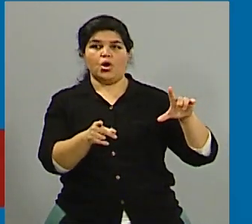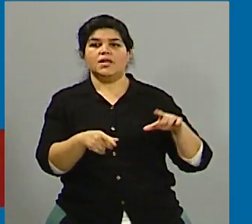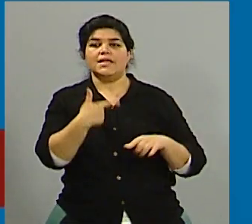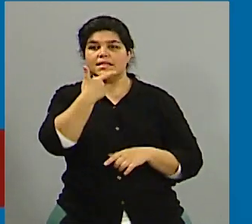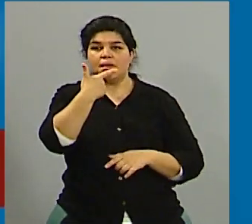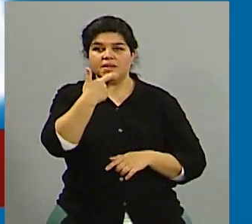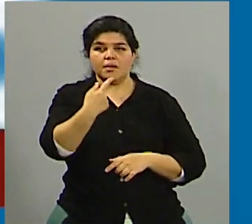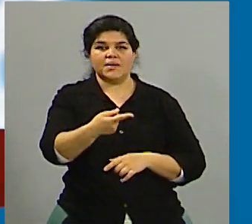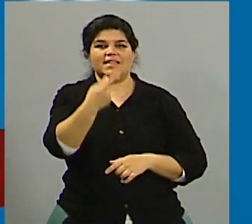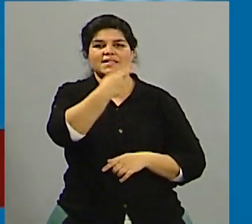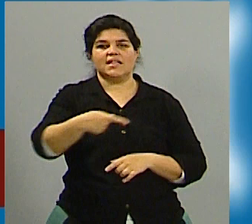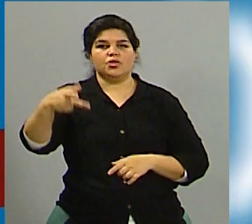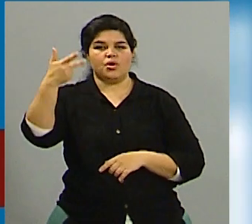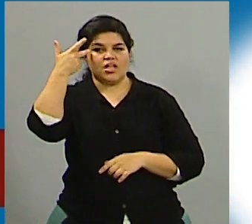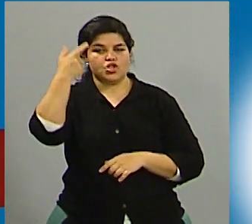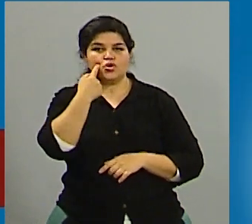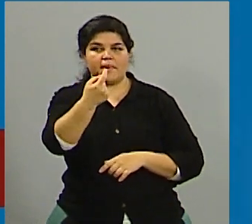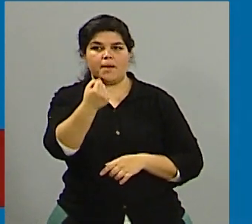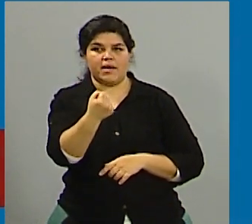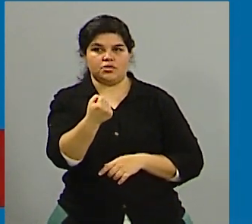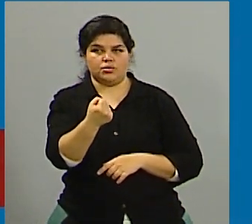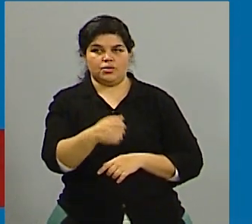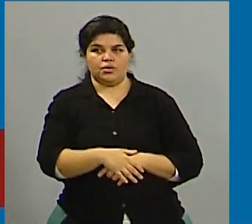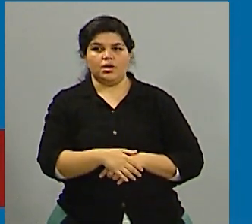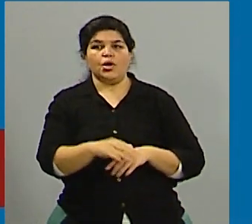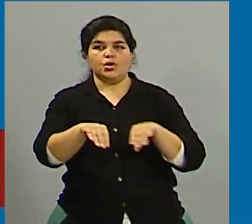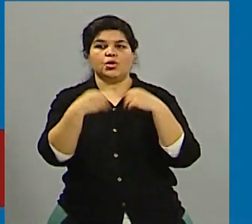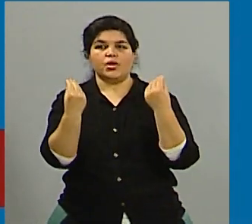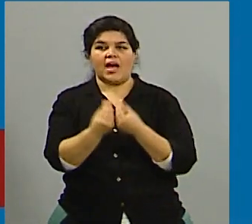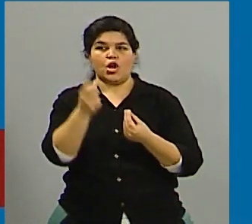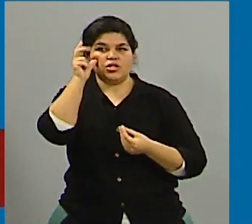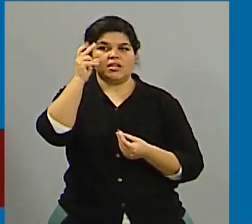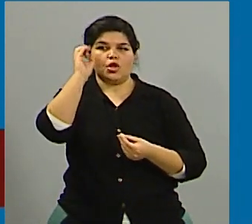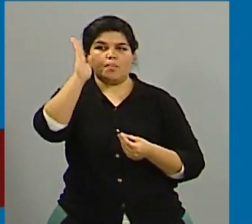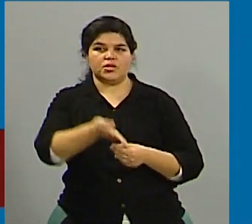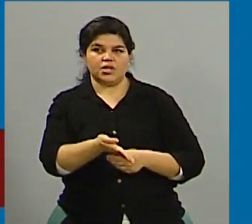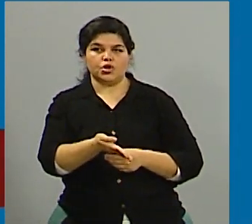está anunciado en 118.000 pesos, el 82% serían